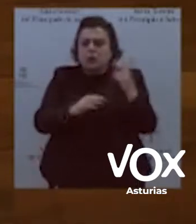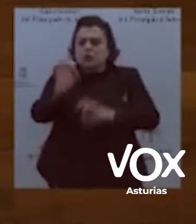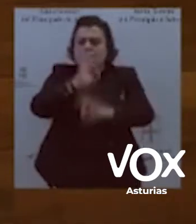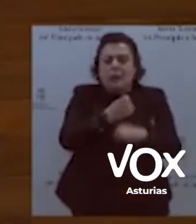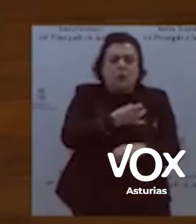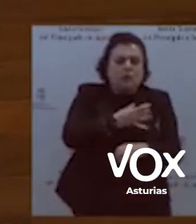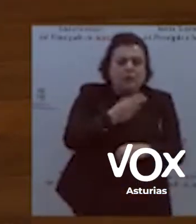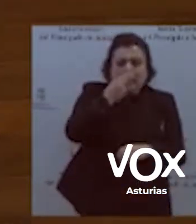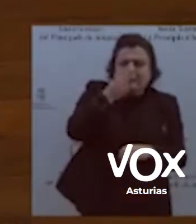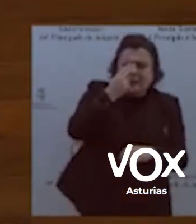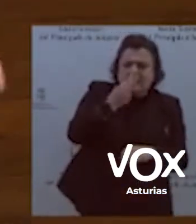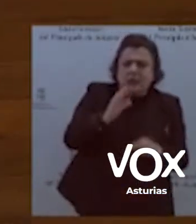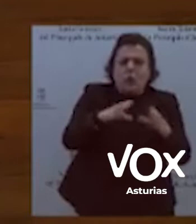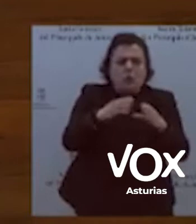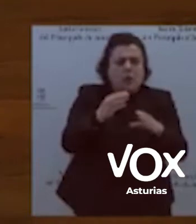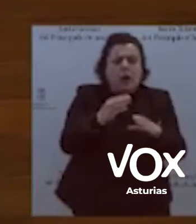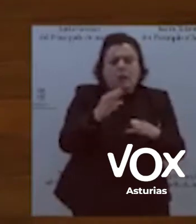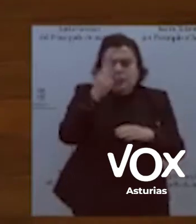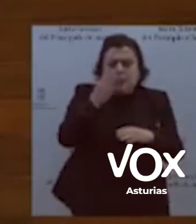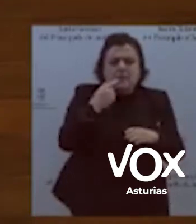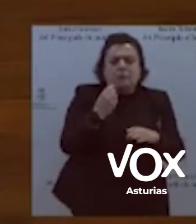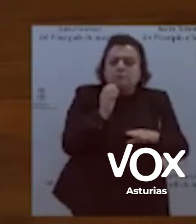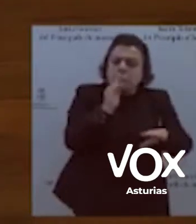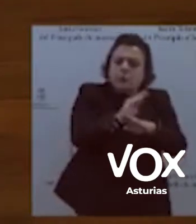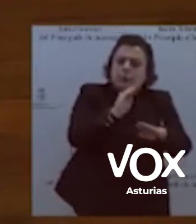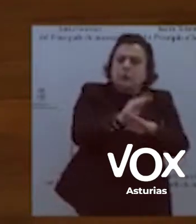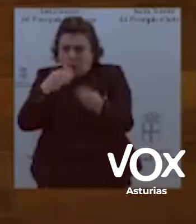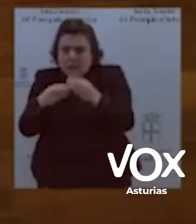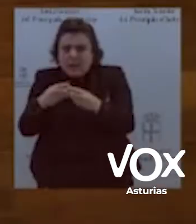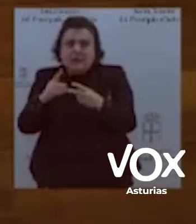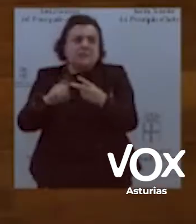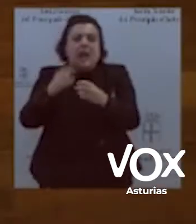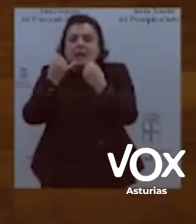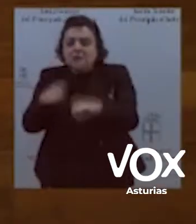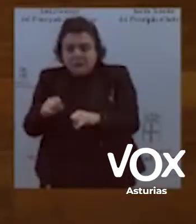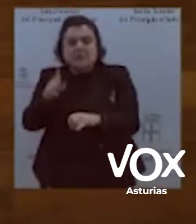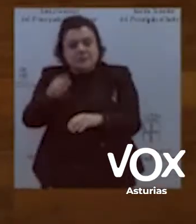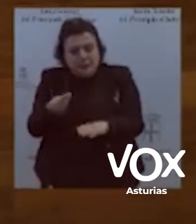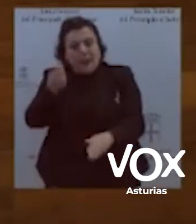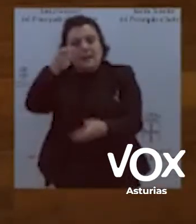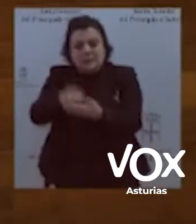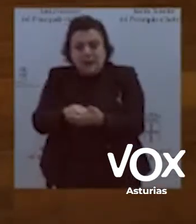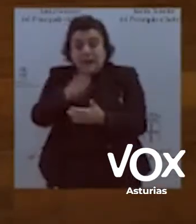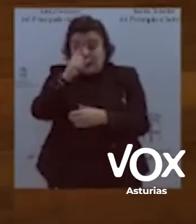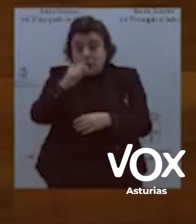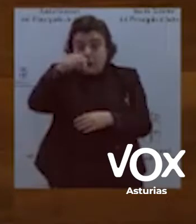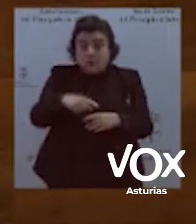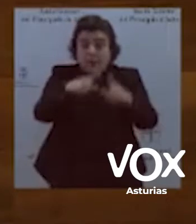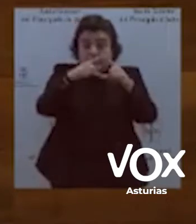sus manos. Y financian también las mariscadas y las fiestas. El gobierno del señor Barbón destina más